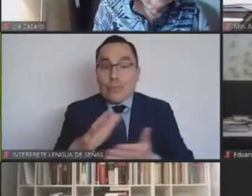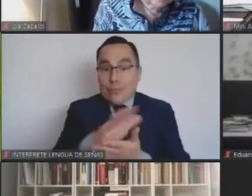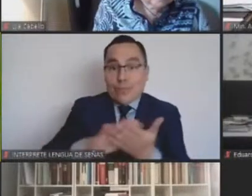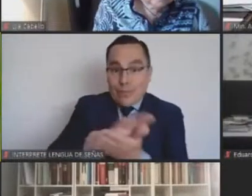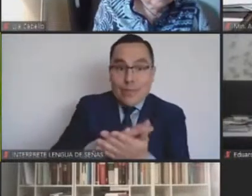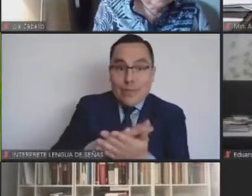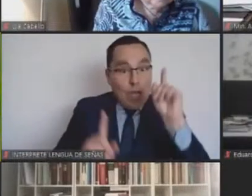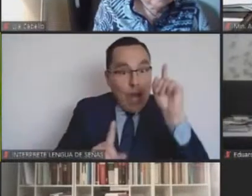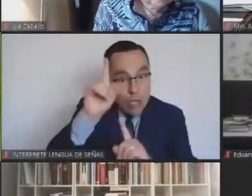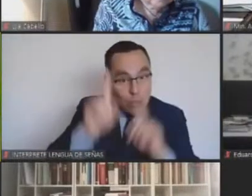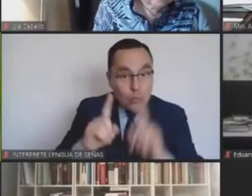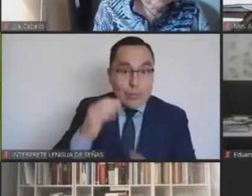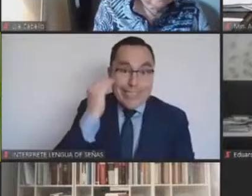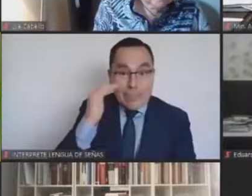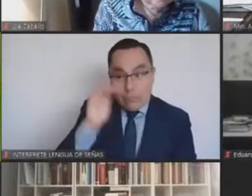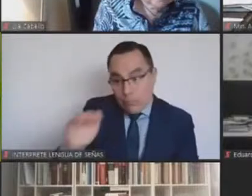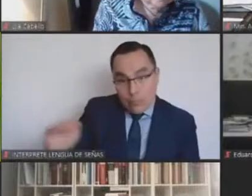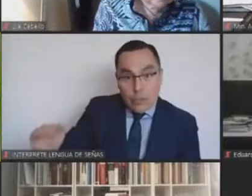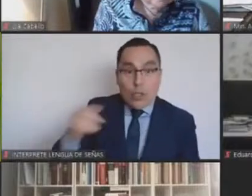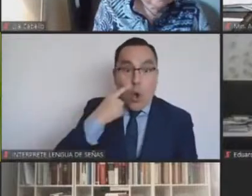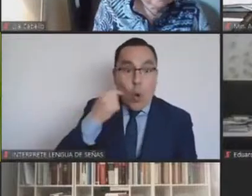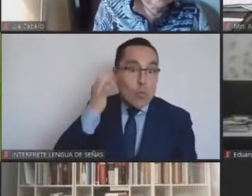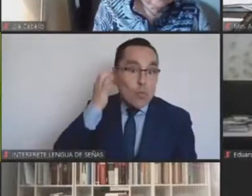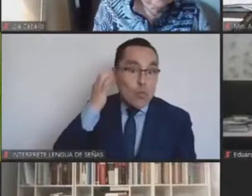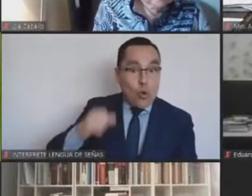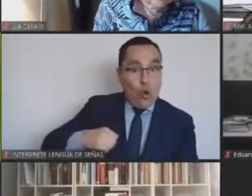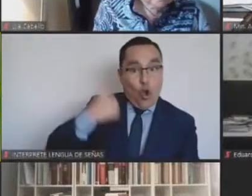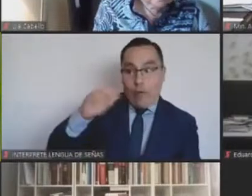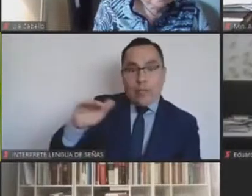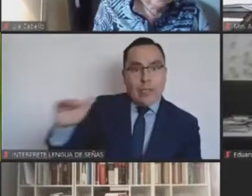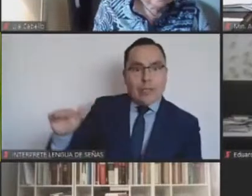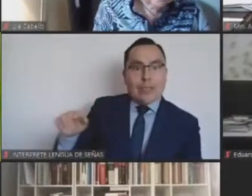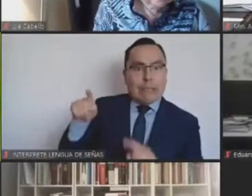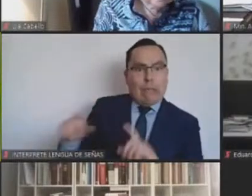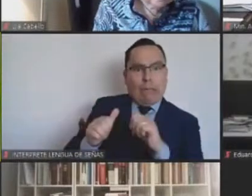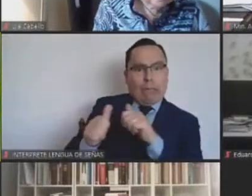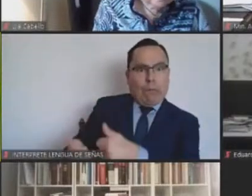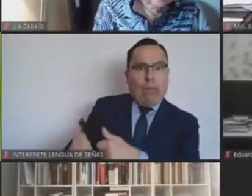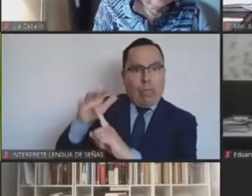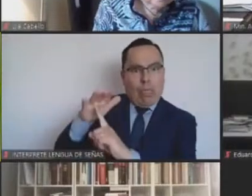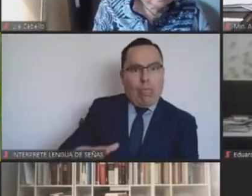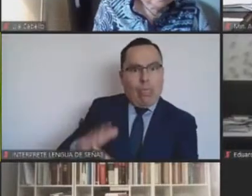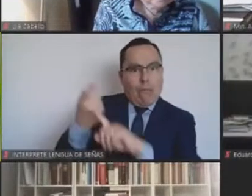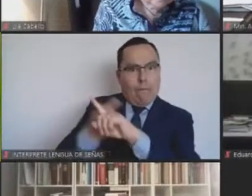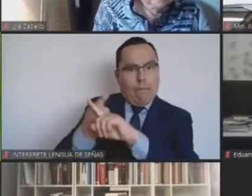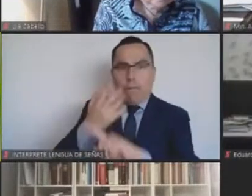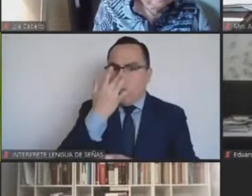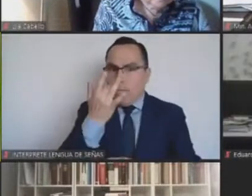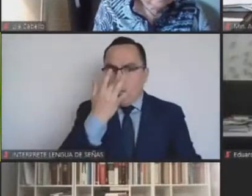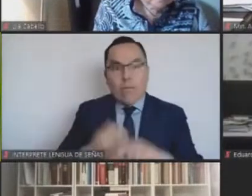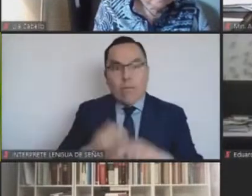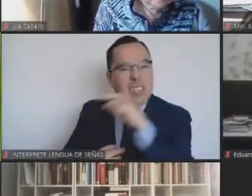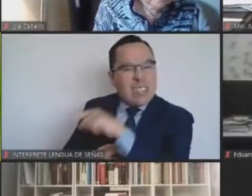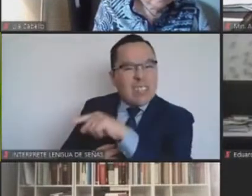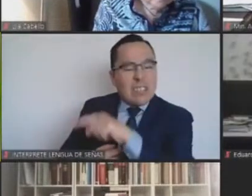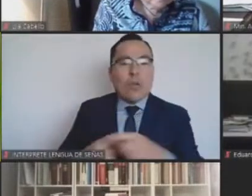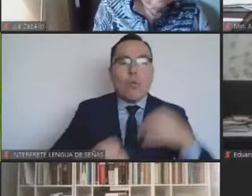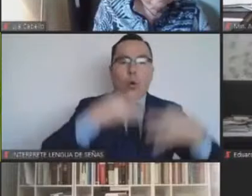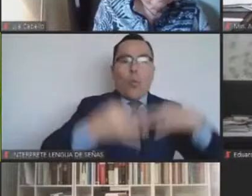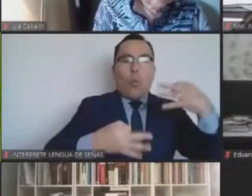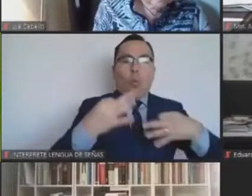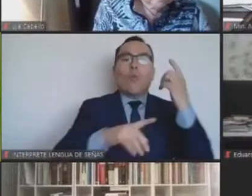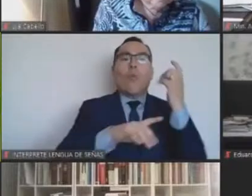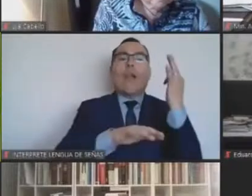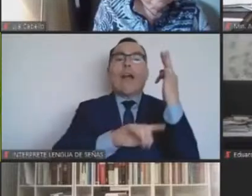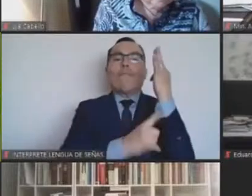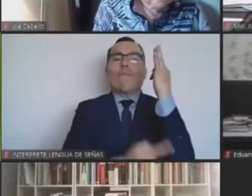están involucrados niños, niñas y adolescentes, donde a momentos la fiscalización general pareciera ceder ante la